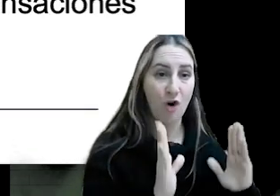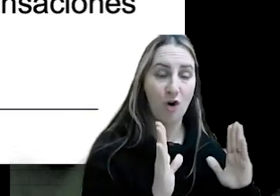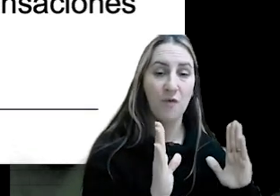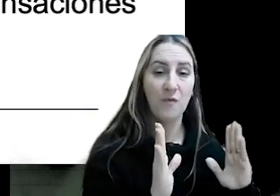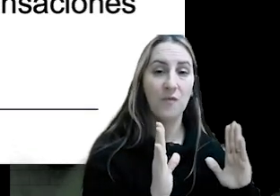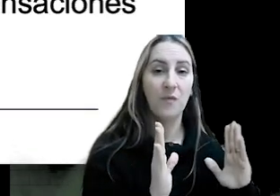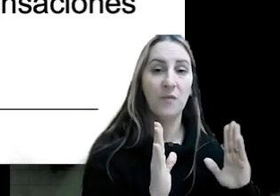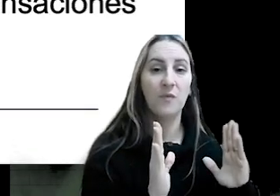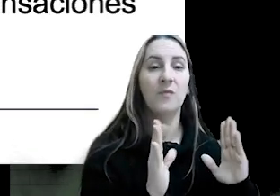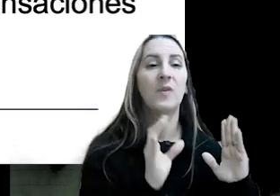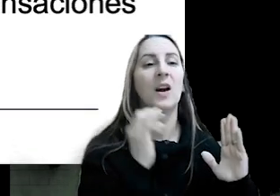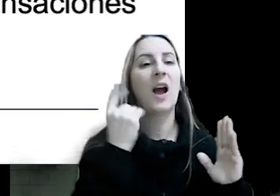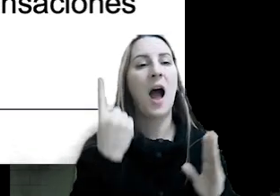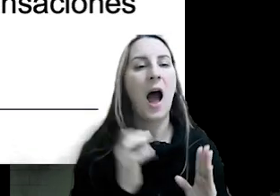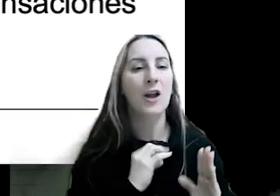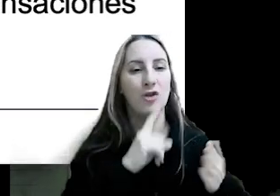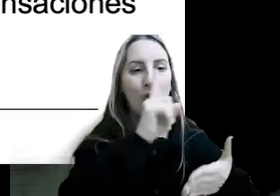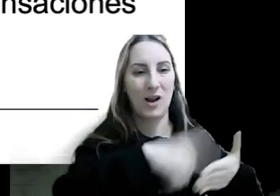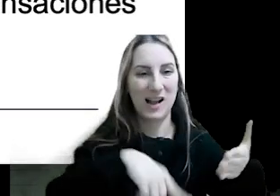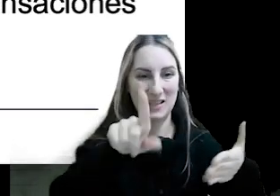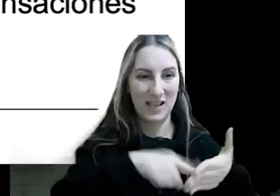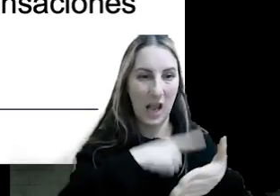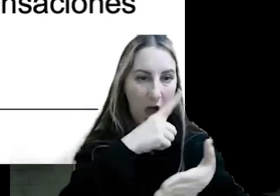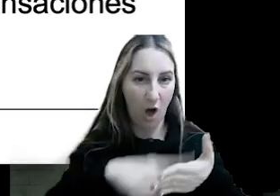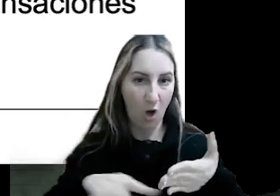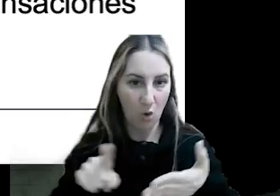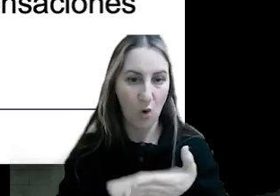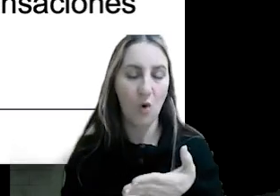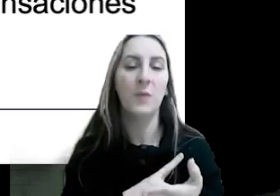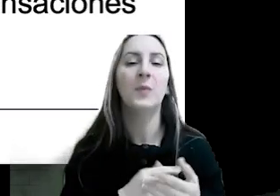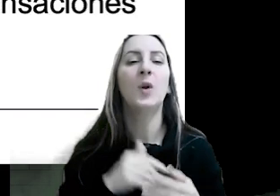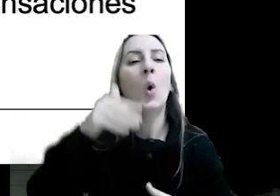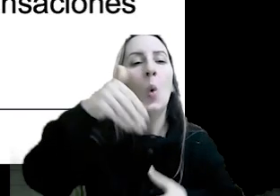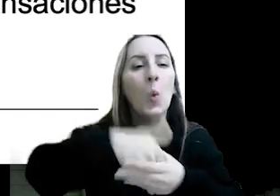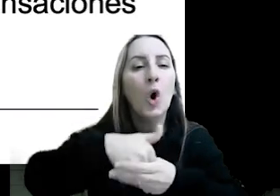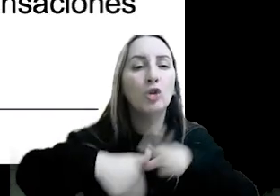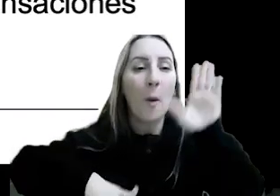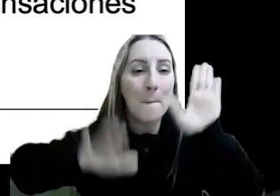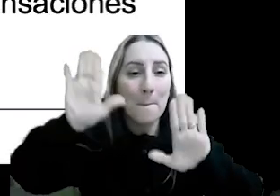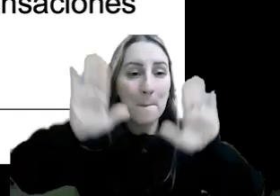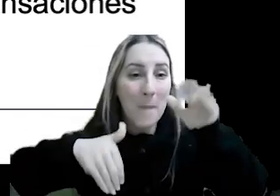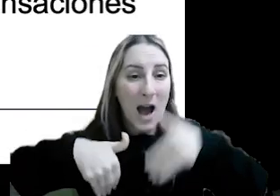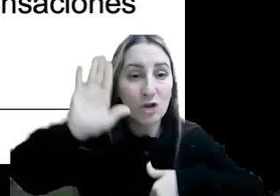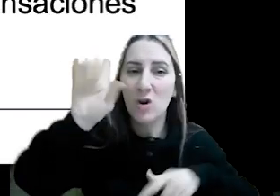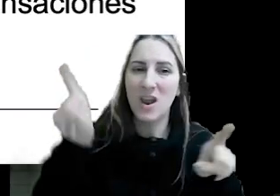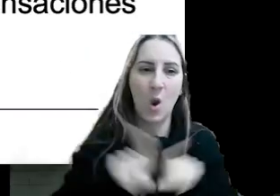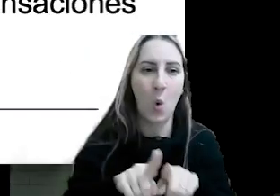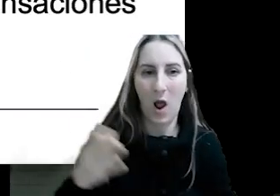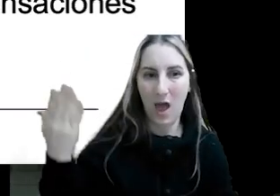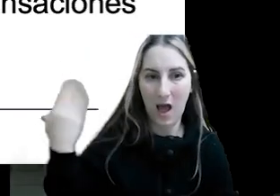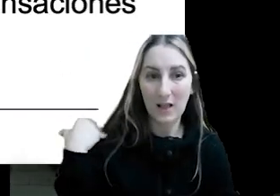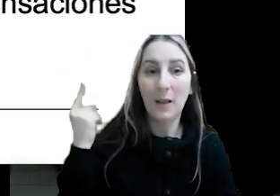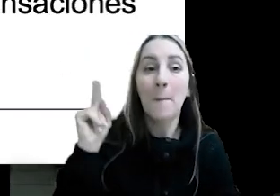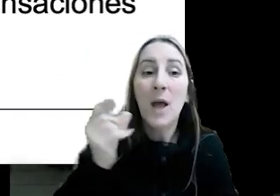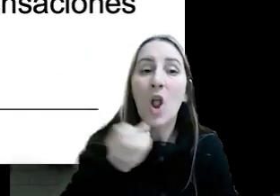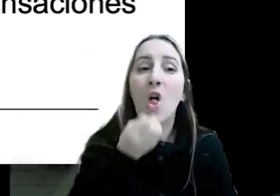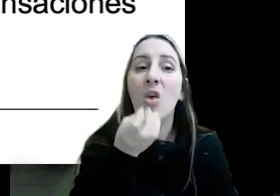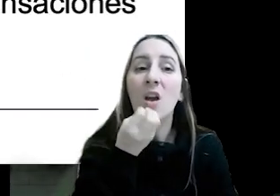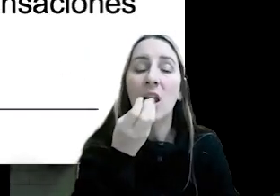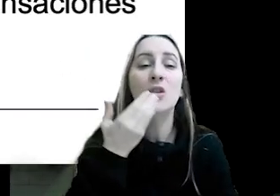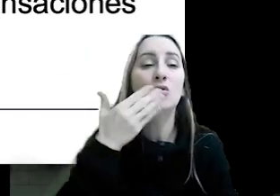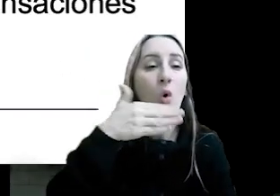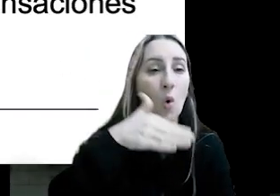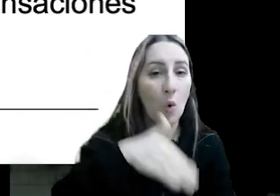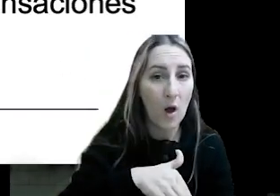los años cancelados. El voto por mayoría es exactamente igual al anterior, más allá de que la declaración jurada con los pagos a cuentas simulados